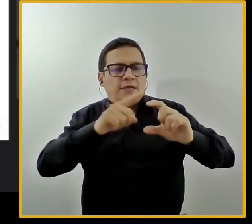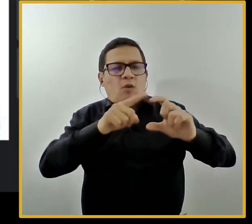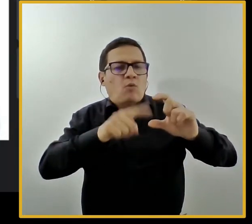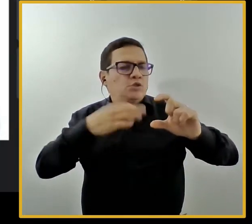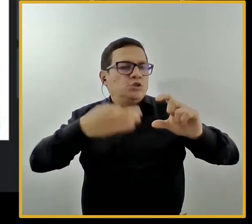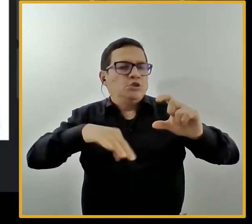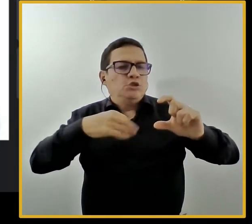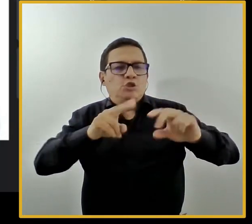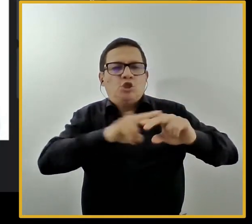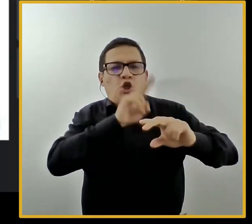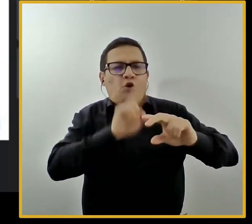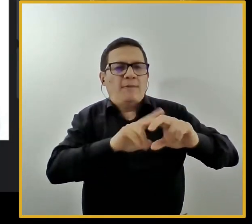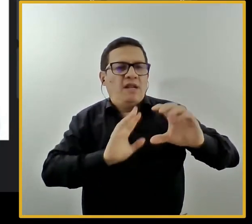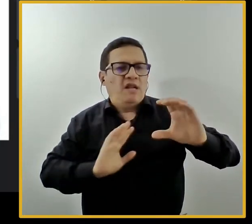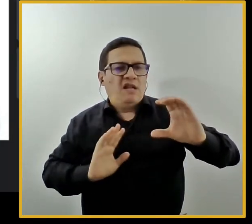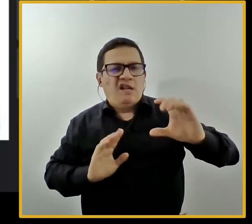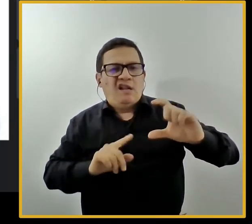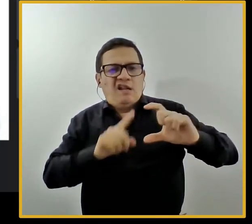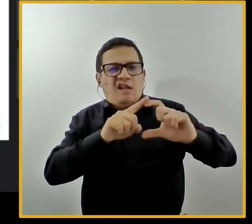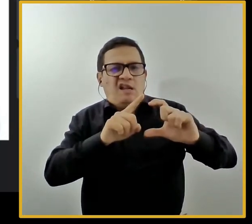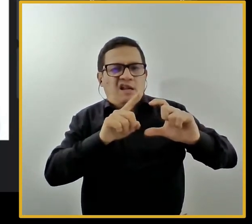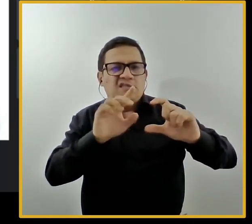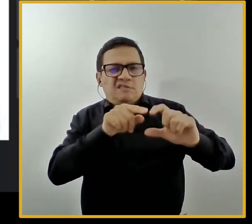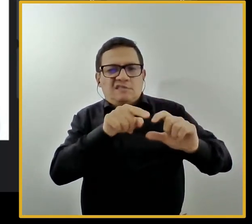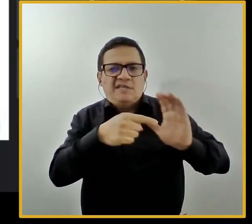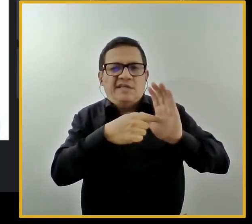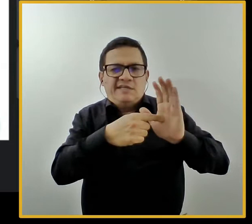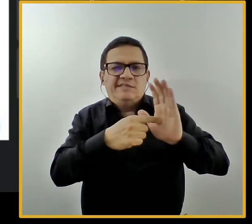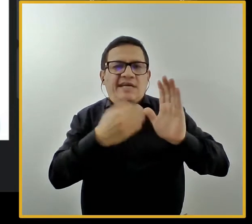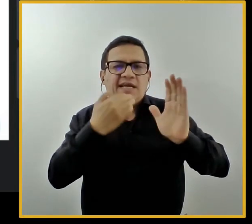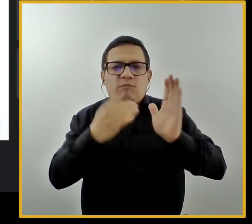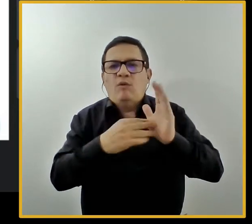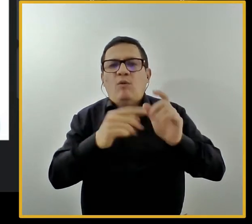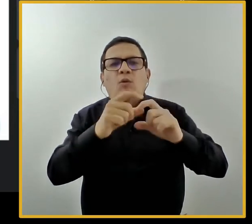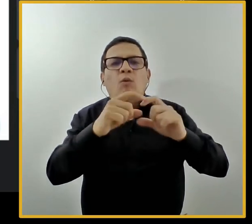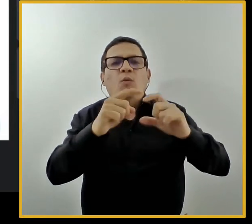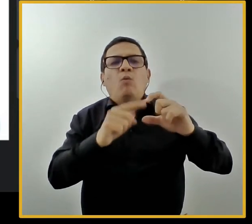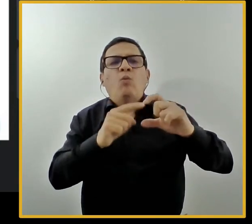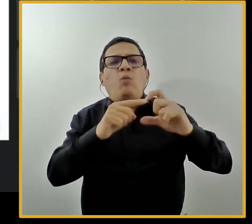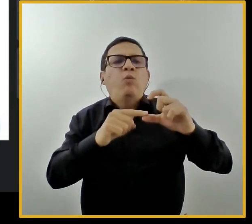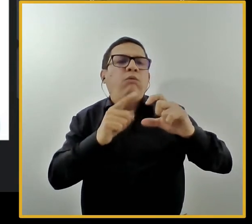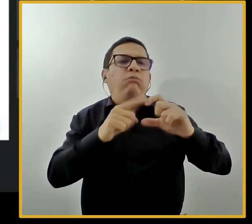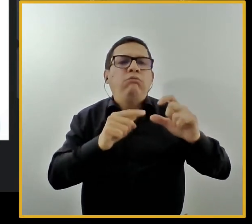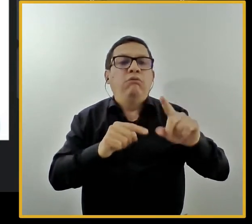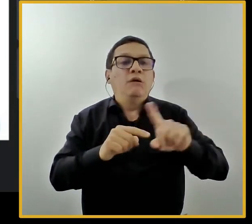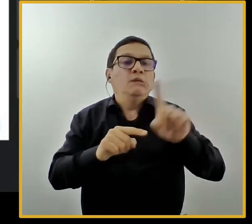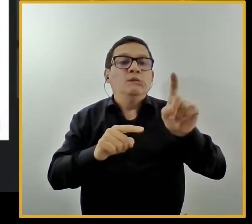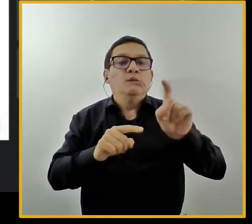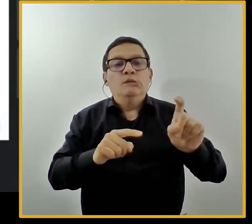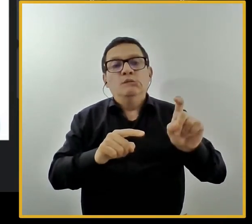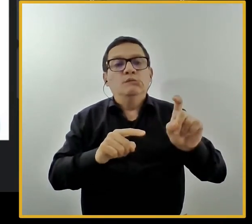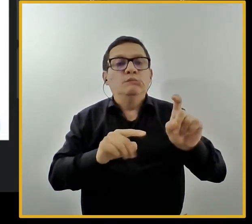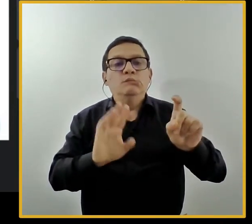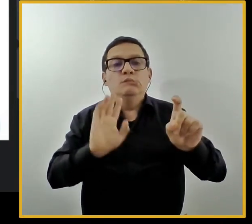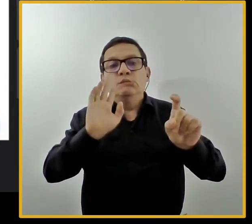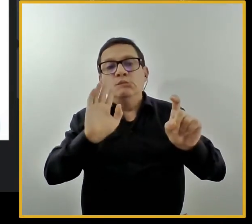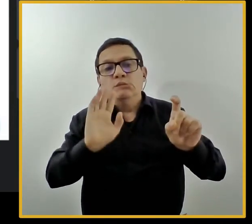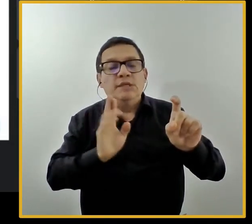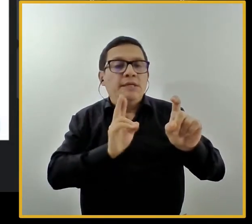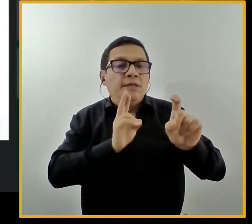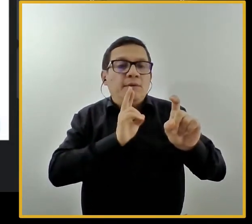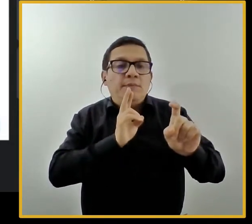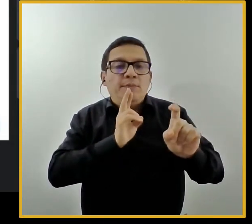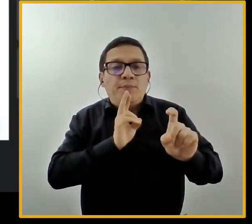allí, pues estos son ejemplos de ecuaciones, ¿cierto? En donde pues tenemos una incógnita y nosotros en últimas pues debemos